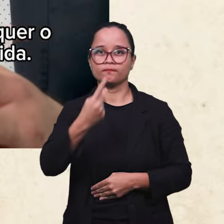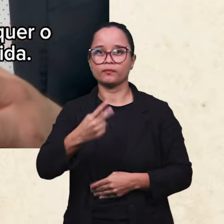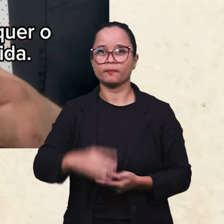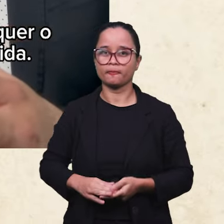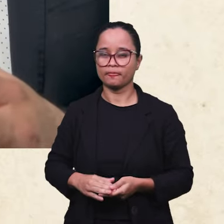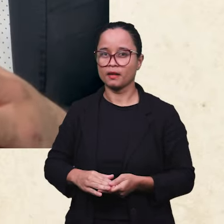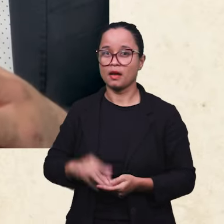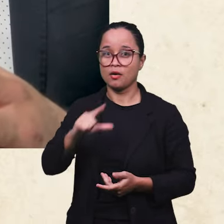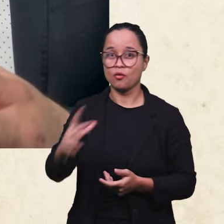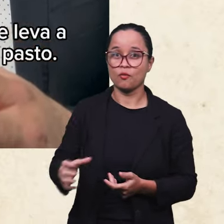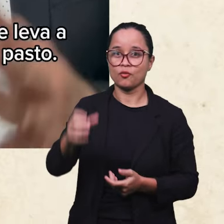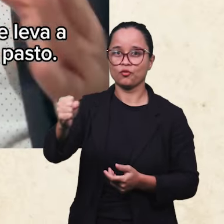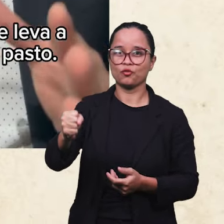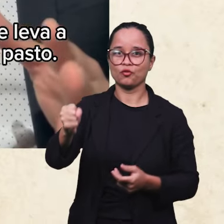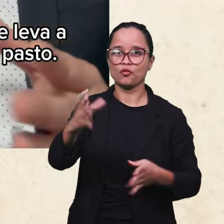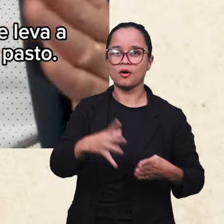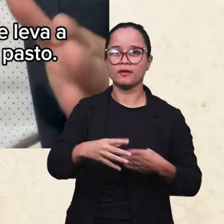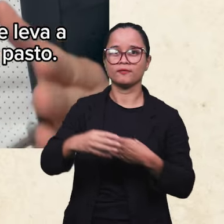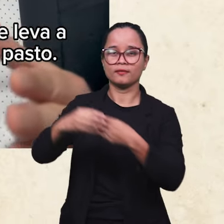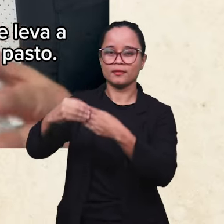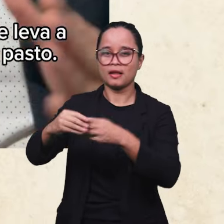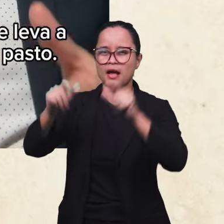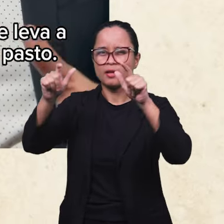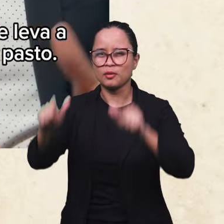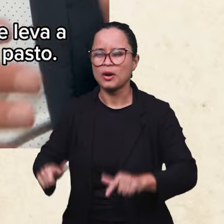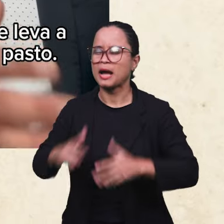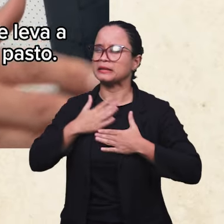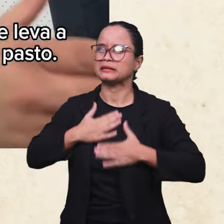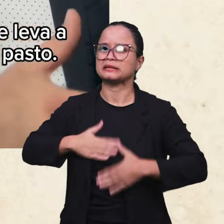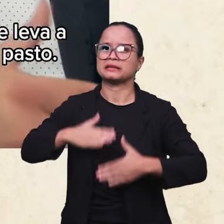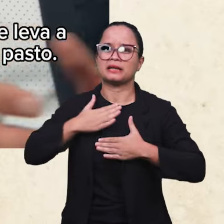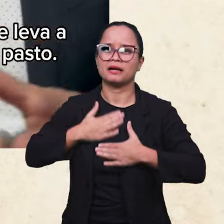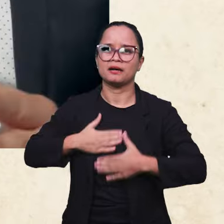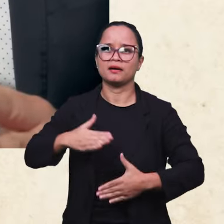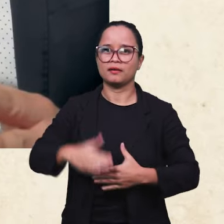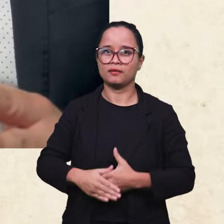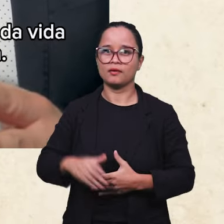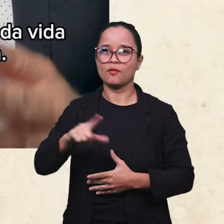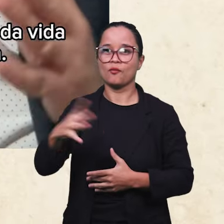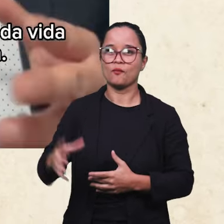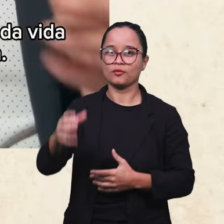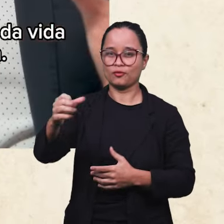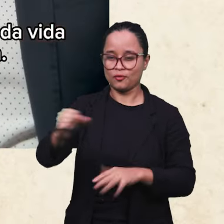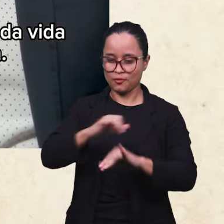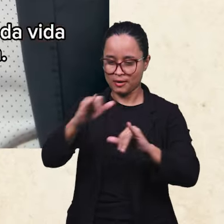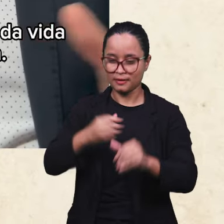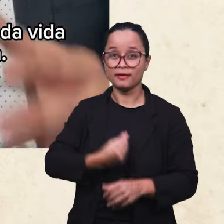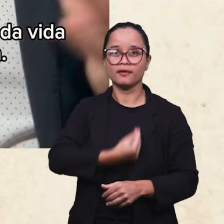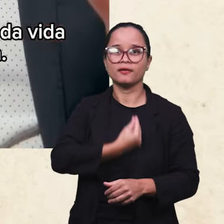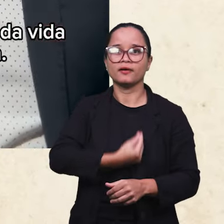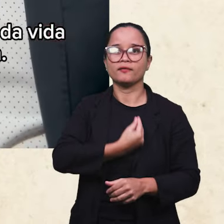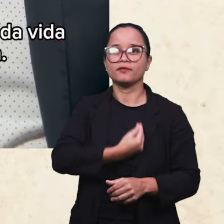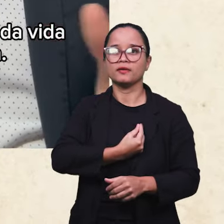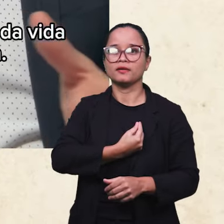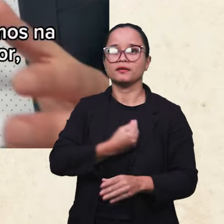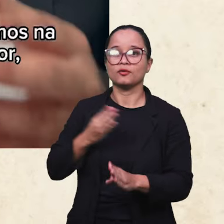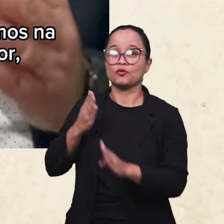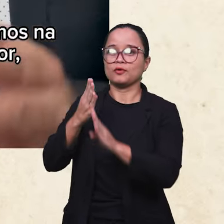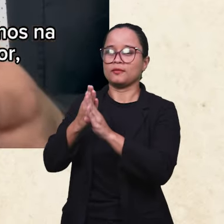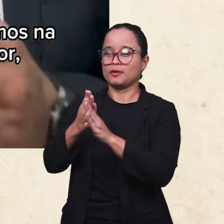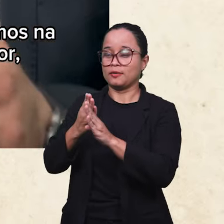su vida. Este buen pastor no te lleva a lugares donde no hay pastos. El pasto habla de la vida y la vida en